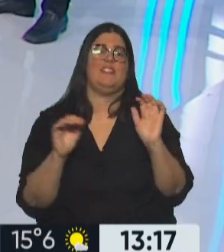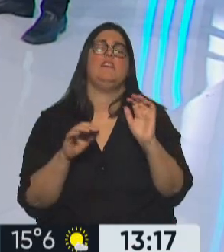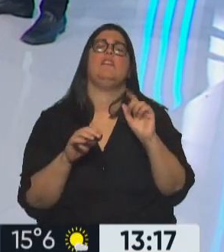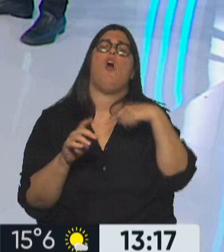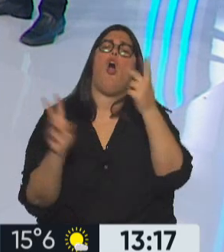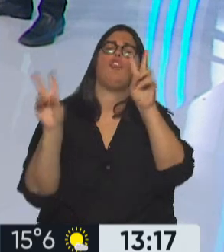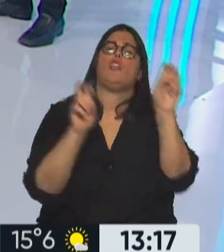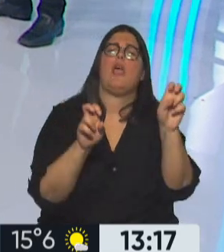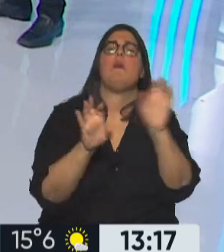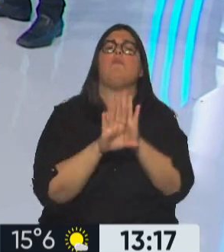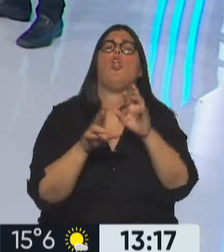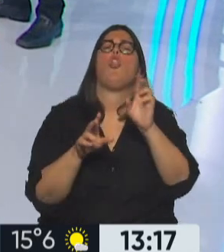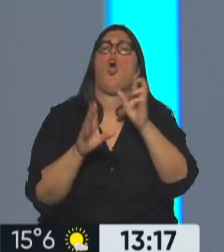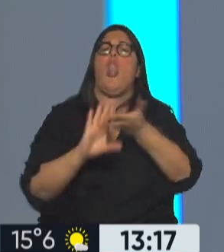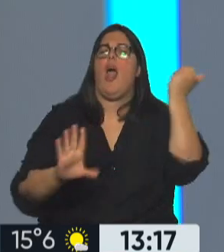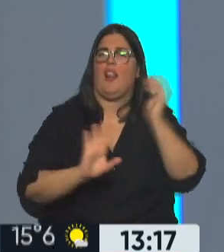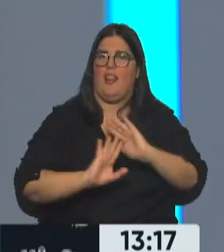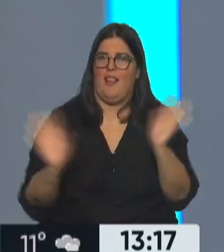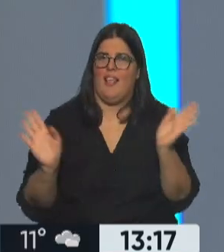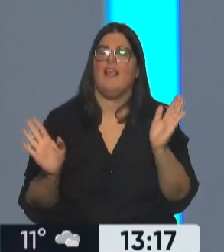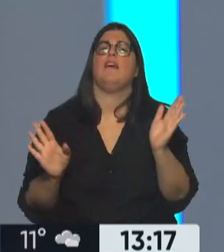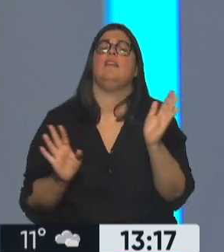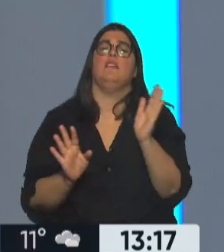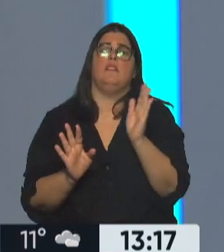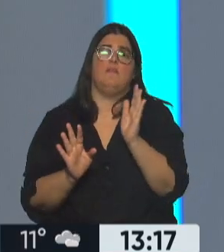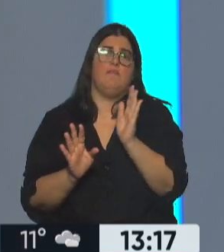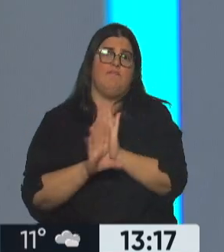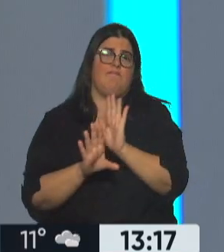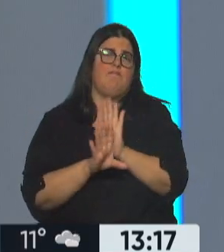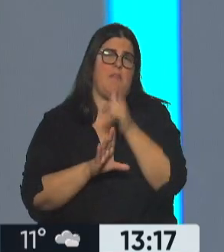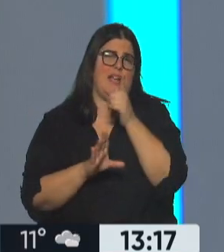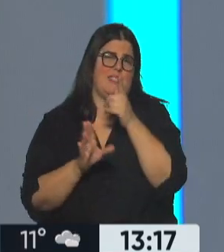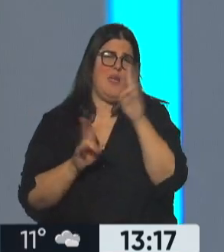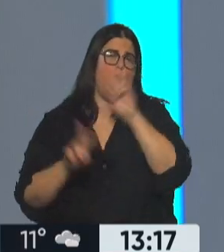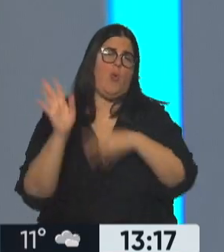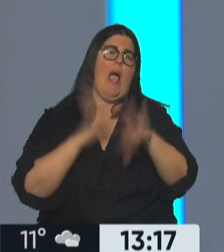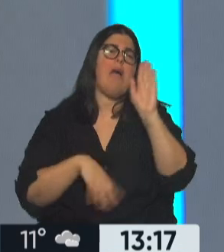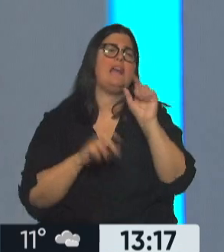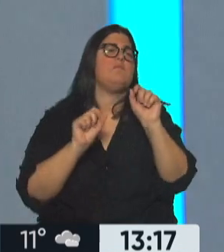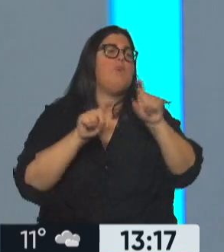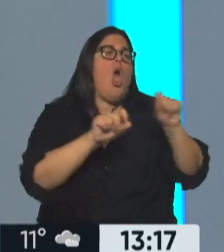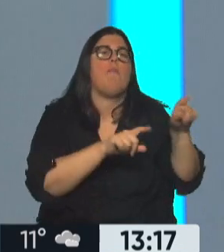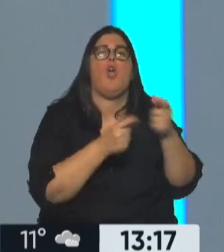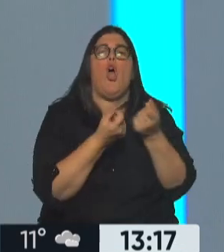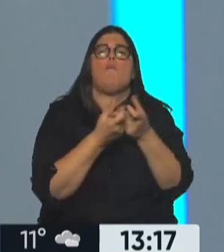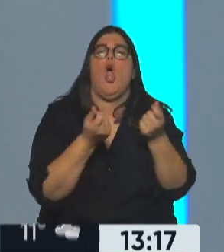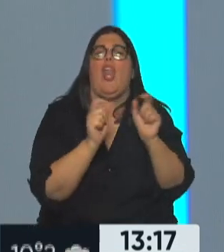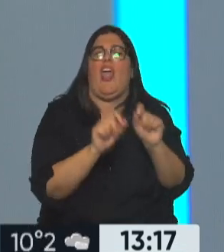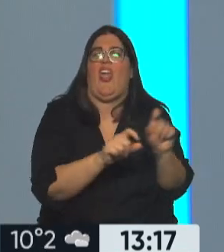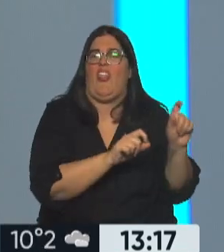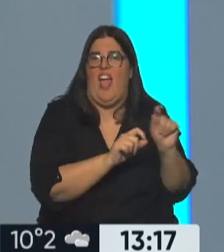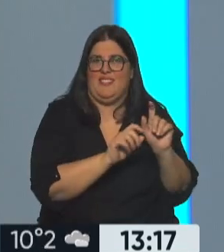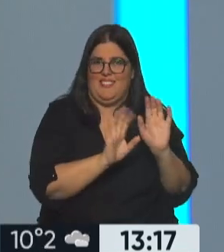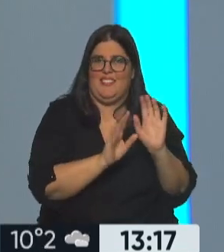realidad pareciera que está más cerca del tema del uso de monedas nacionales para intercambios que de lo que puede llegar a ser una moneda